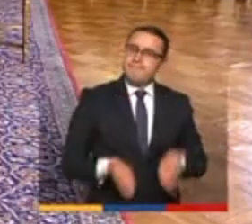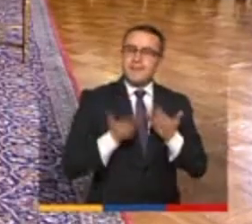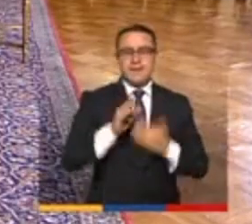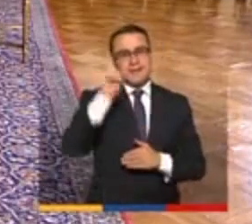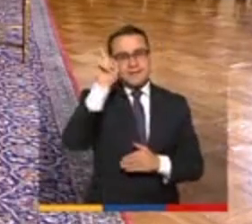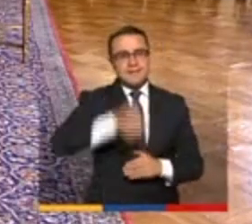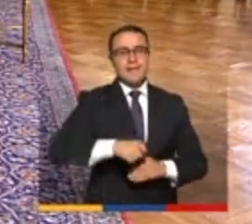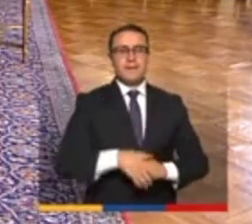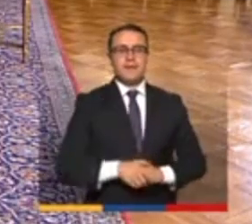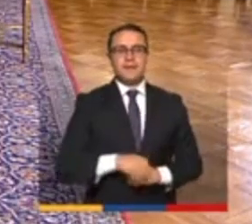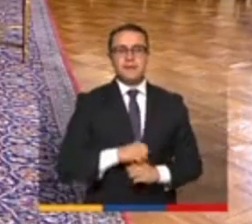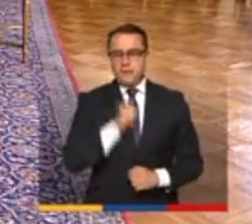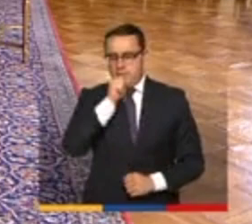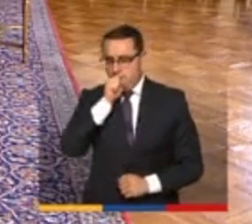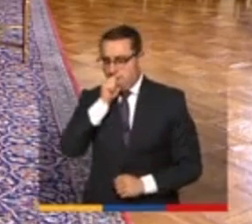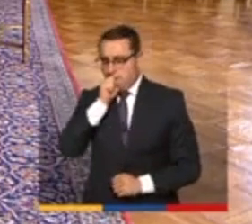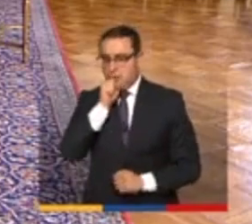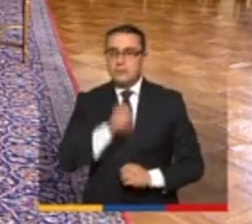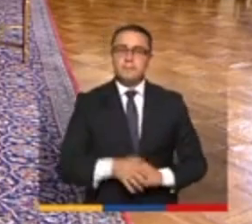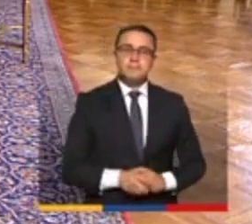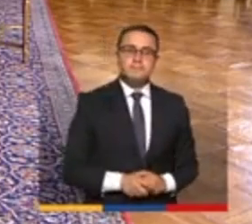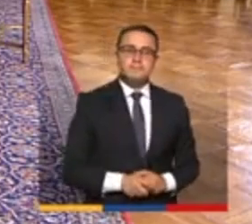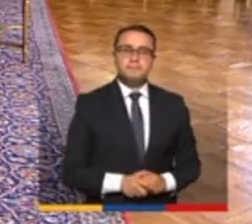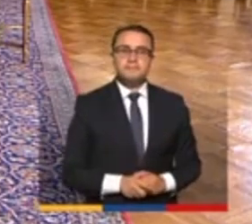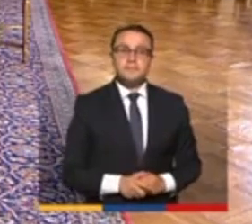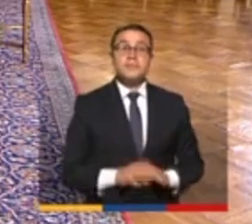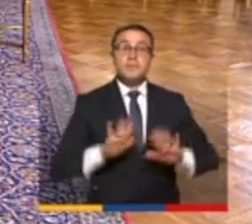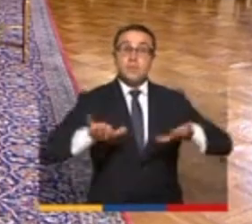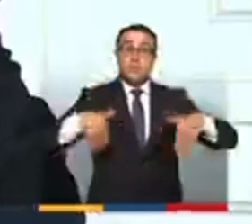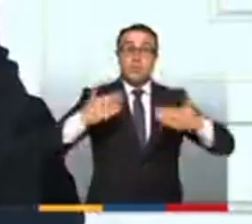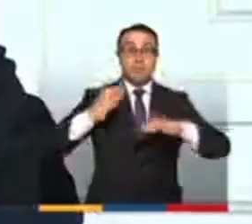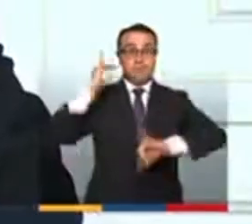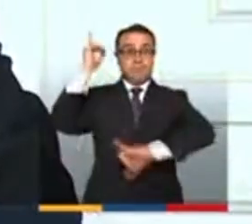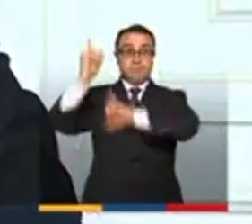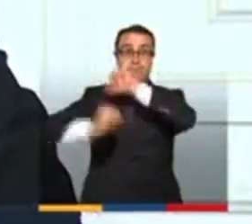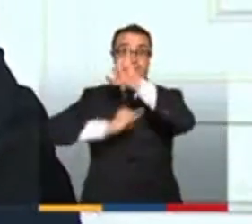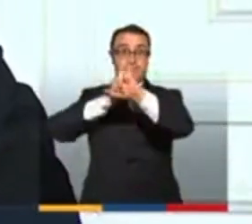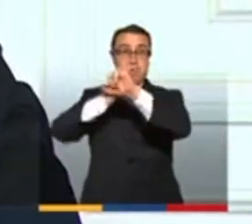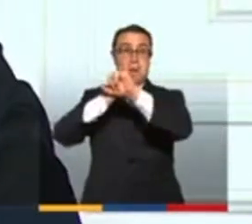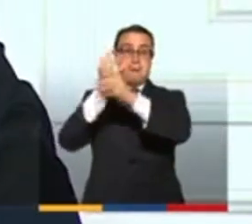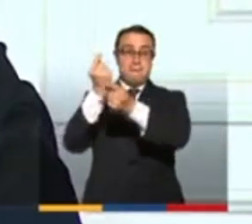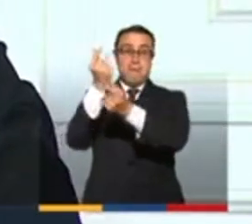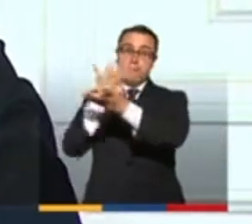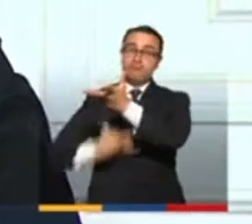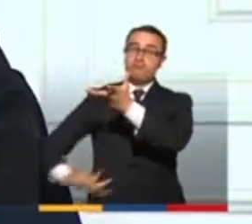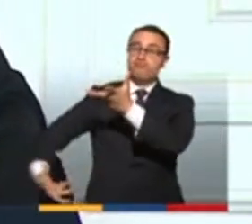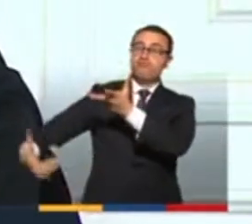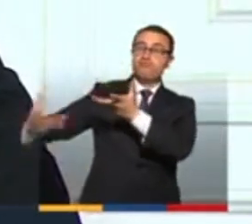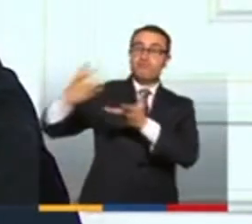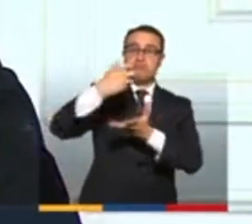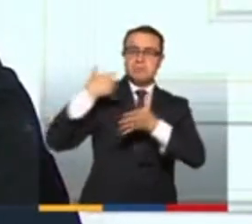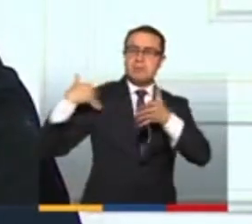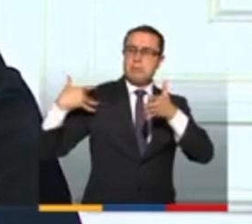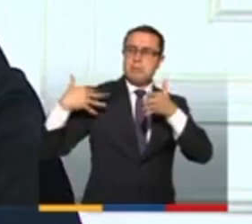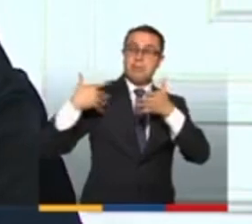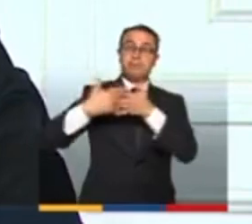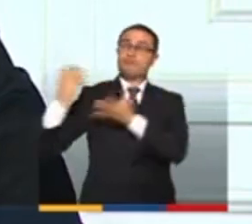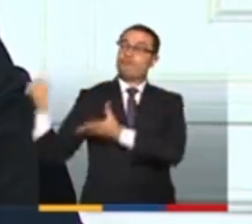Con los recursos que internacionalmente se han otorgado durante todos estos años últimos,